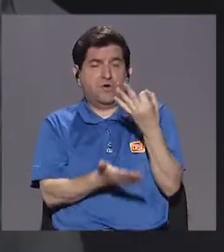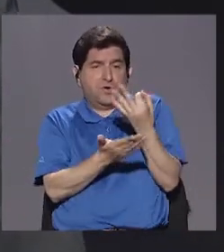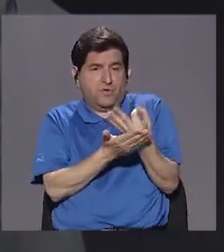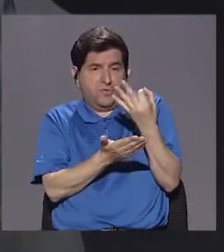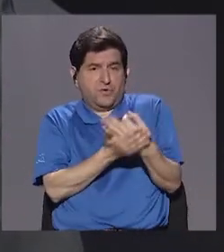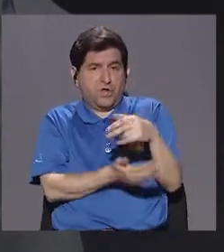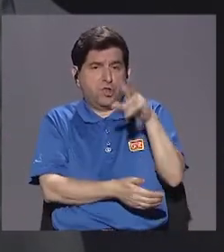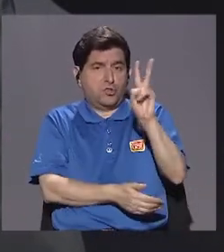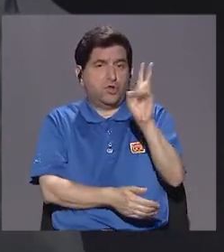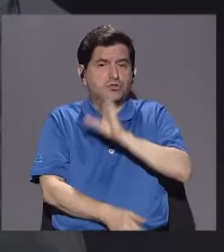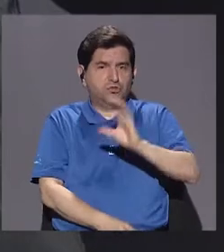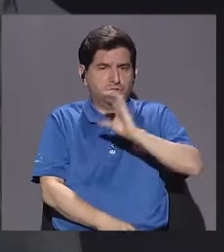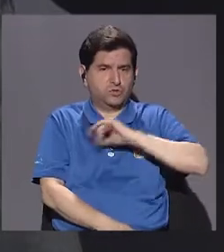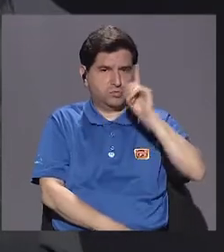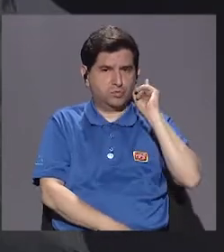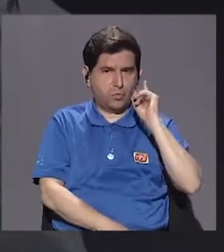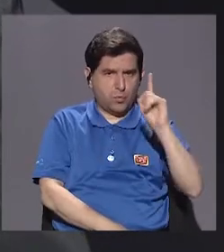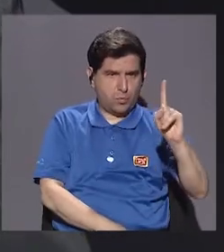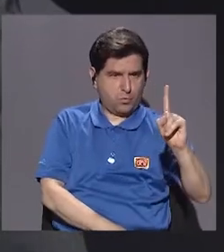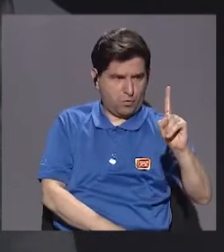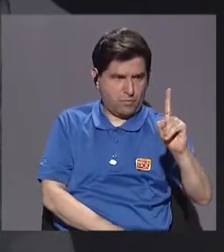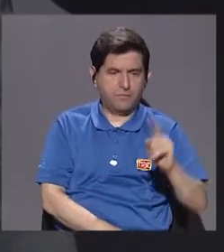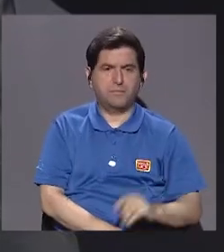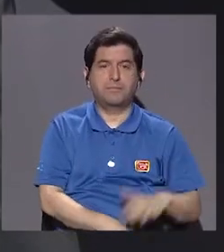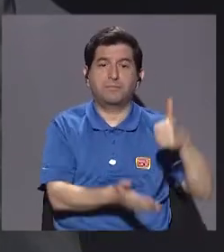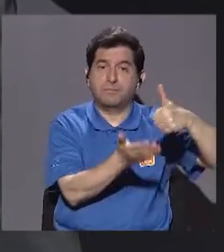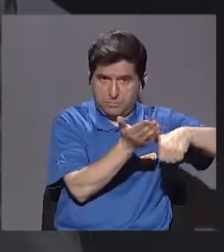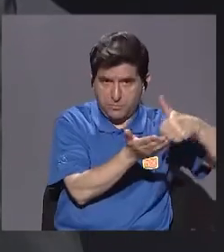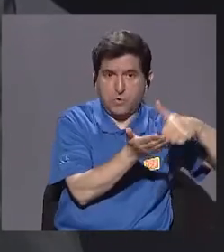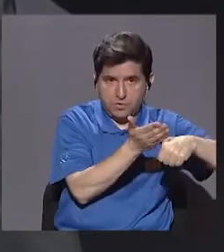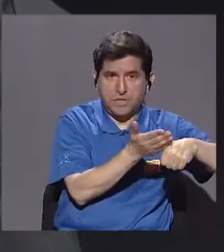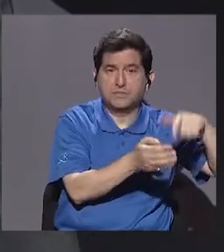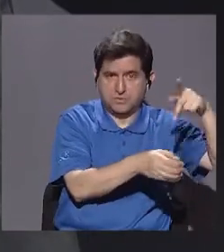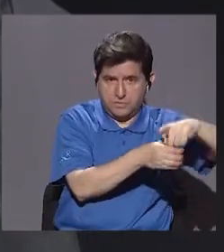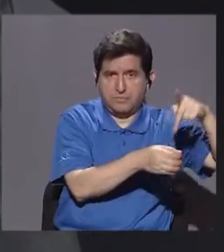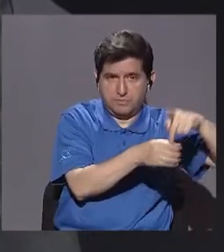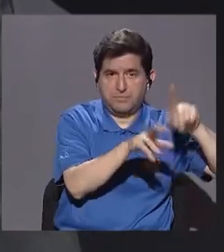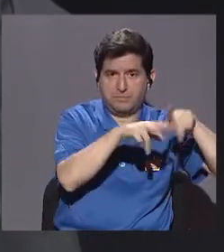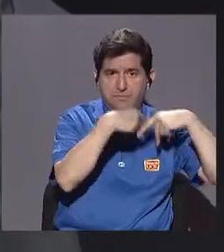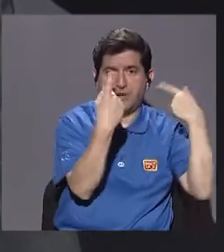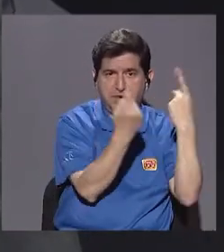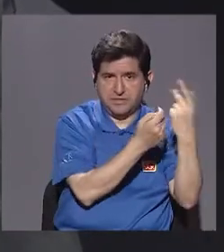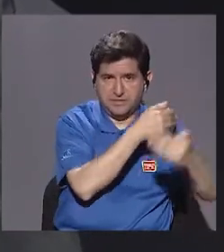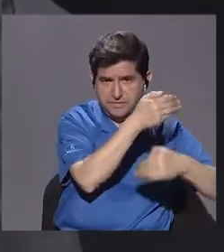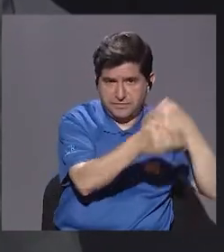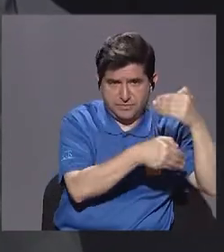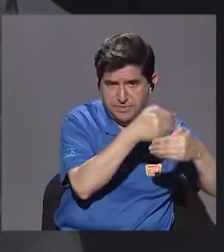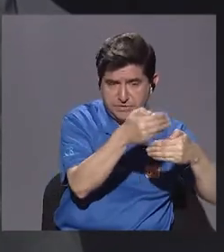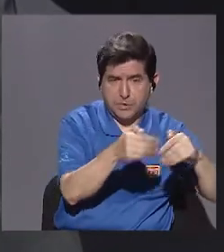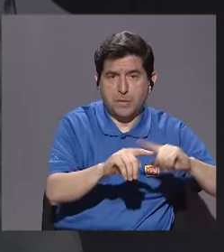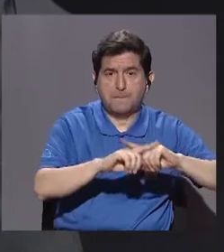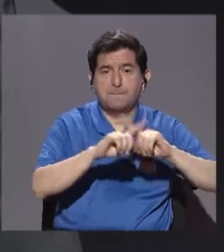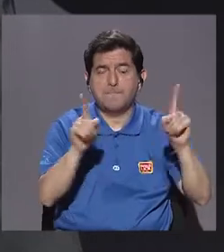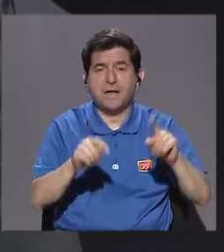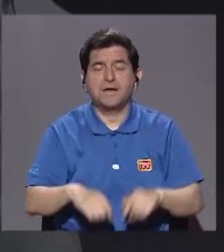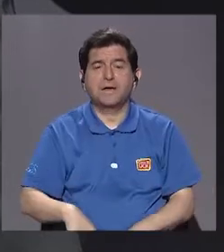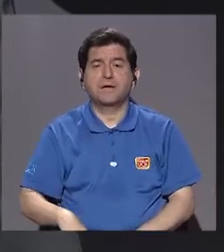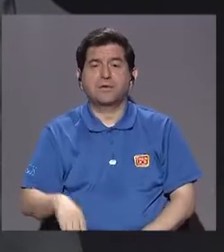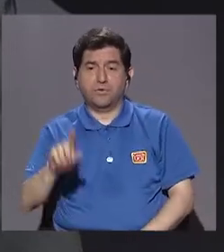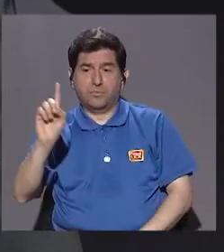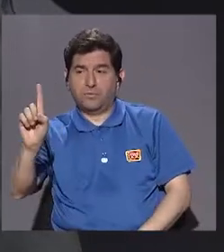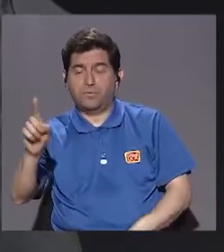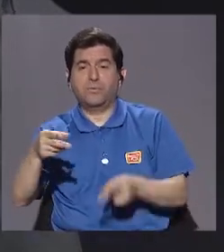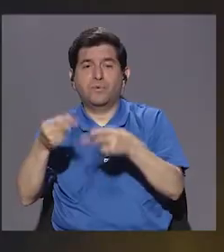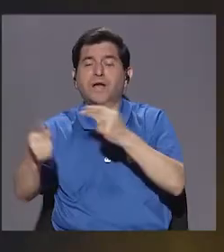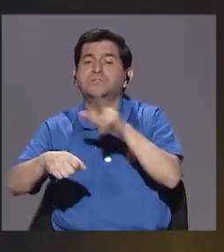dos aspectos por un lado la parte electoral la participación de los partidos en el proceso pero por otro lado gastos ordinarios